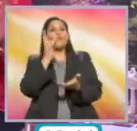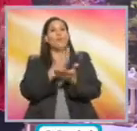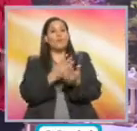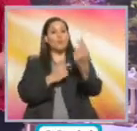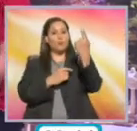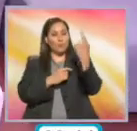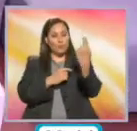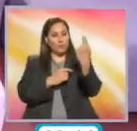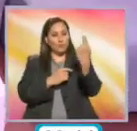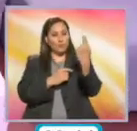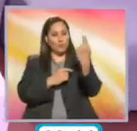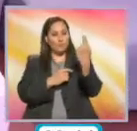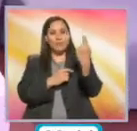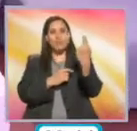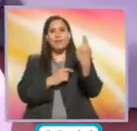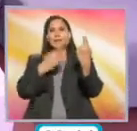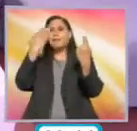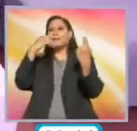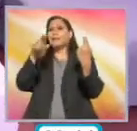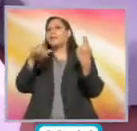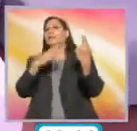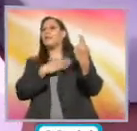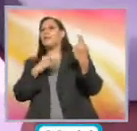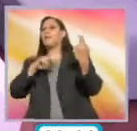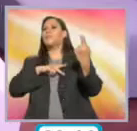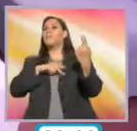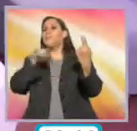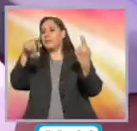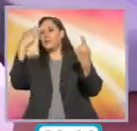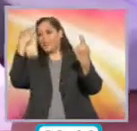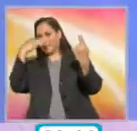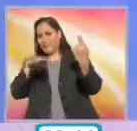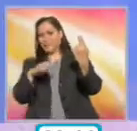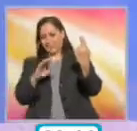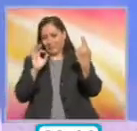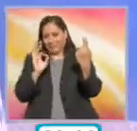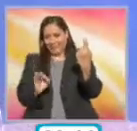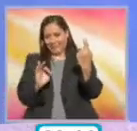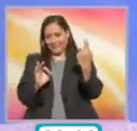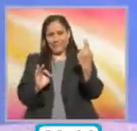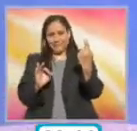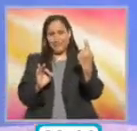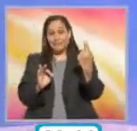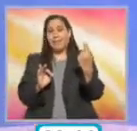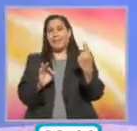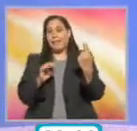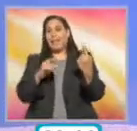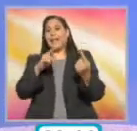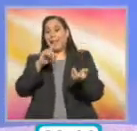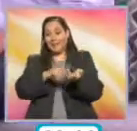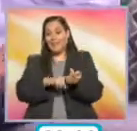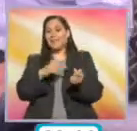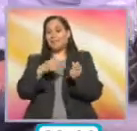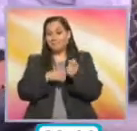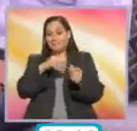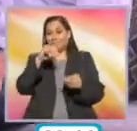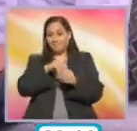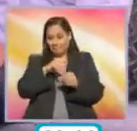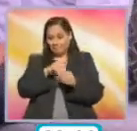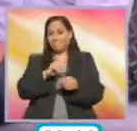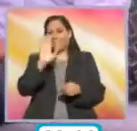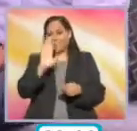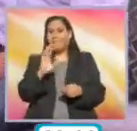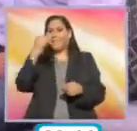que podía saber quién era su hijo. Entonces, la respetaban, claro. Porque, grandes secretos guardaban. Claro, ellos